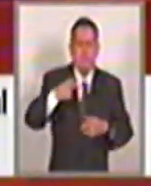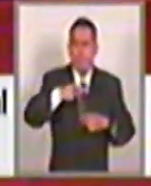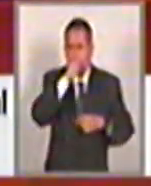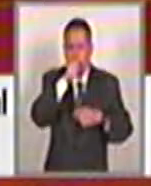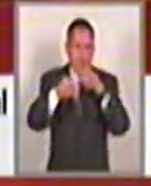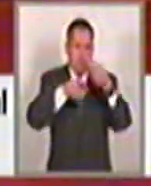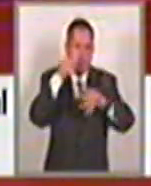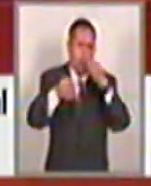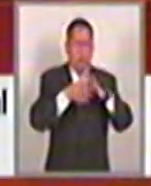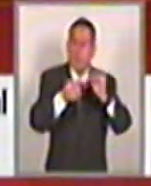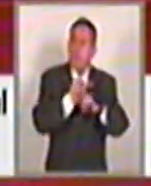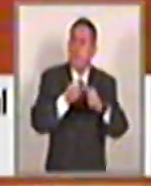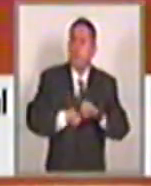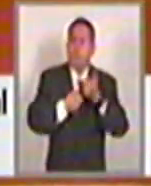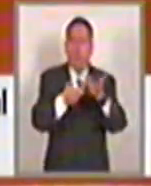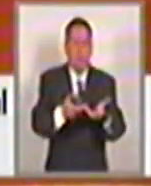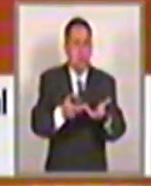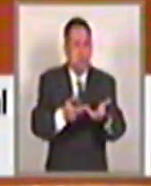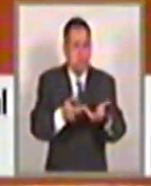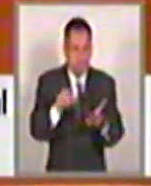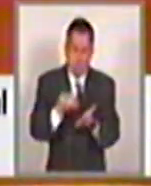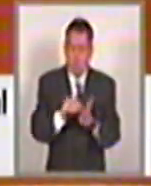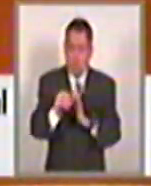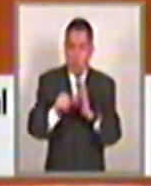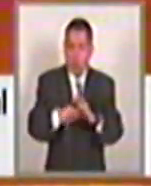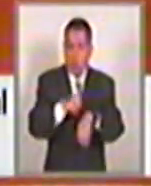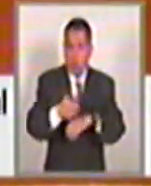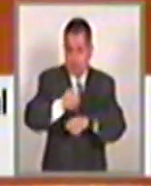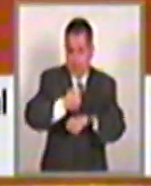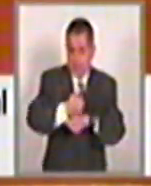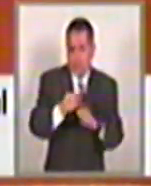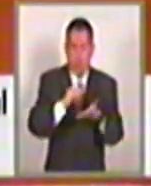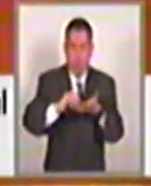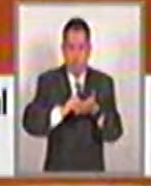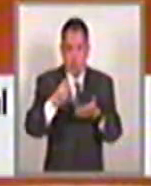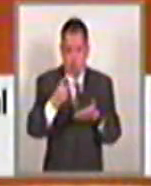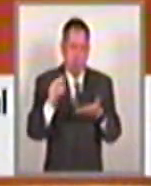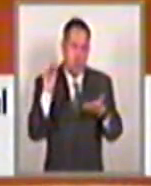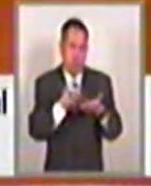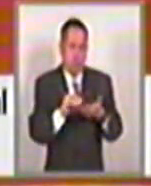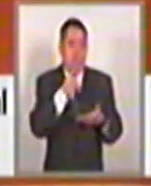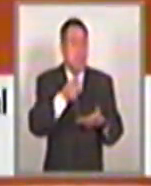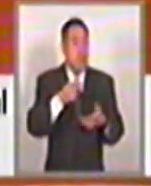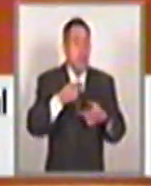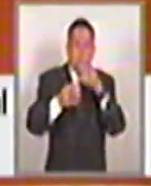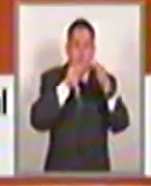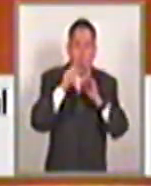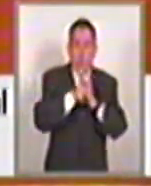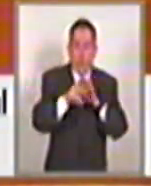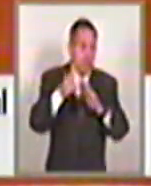comunicadores o de los medios de comunicación, que está establecido en el artículo 6º, en el párrafo 2º, dice: los medios de